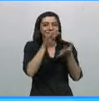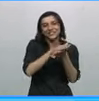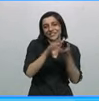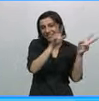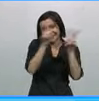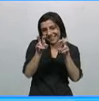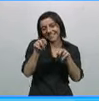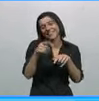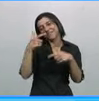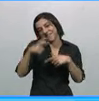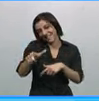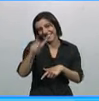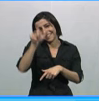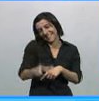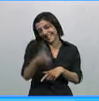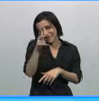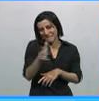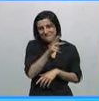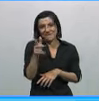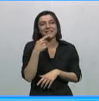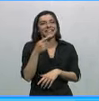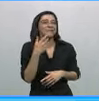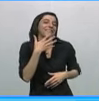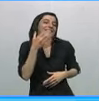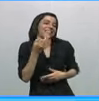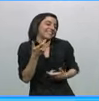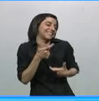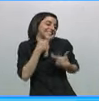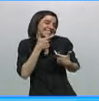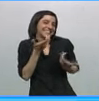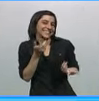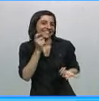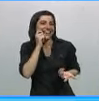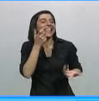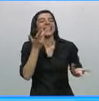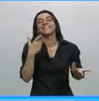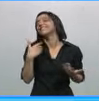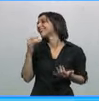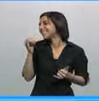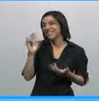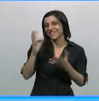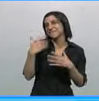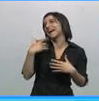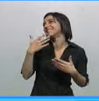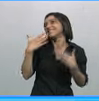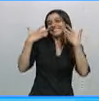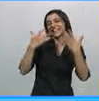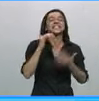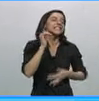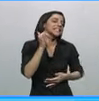yo, fue más que nada eso. Claro, fue, colorido. Realmente una colorido, vuelvo a